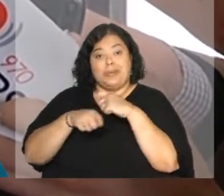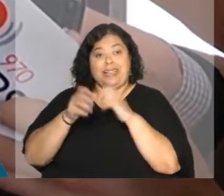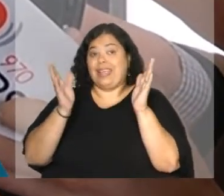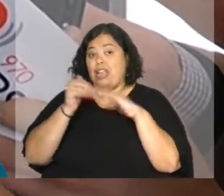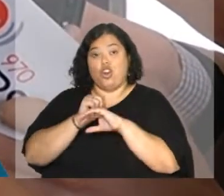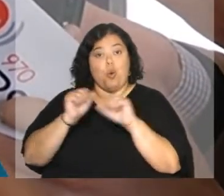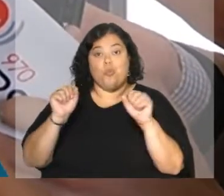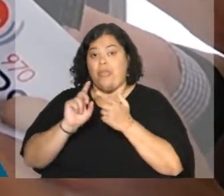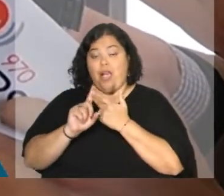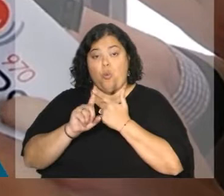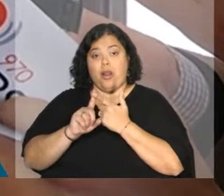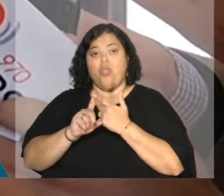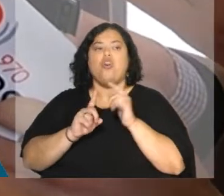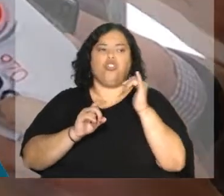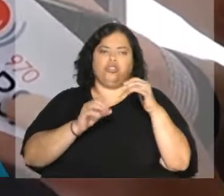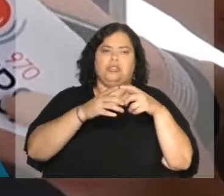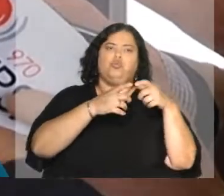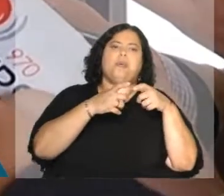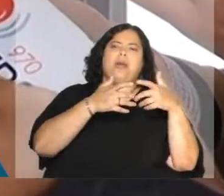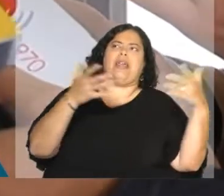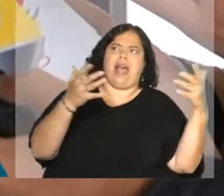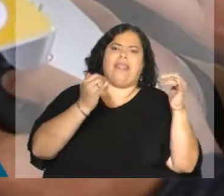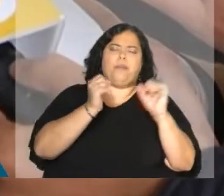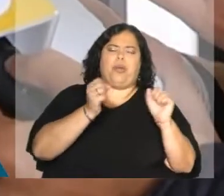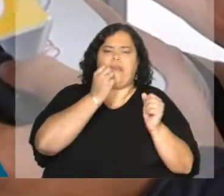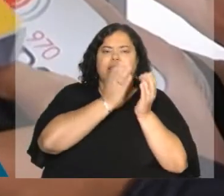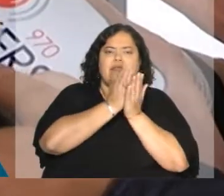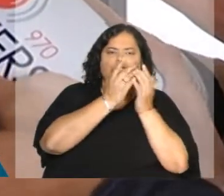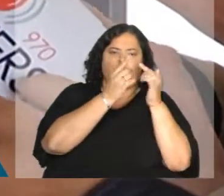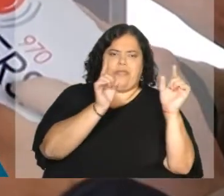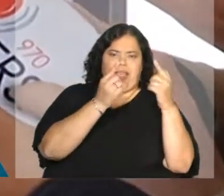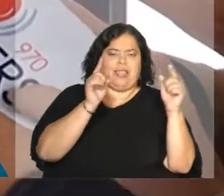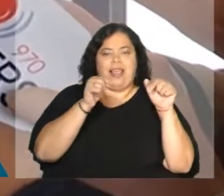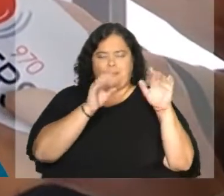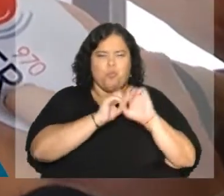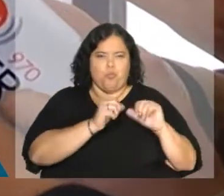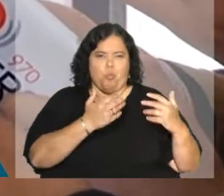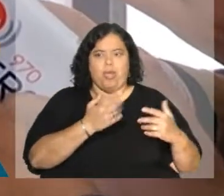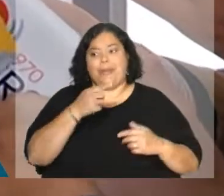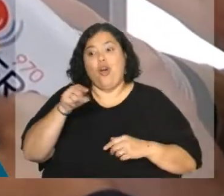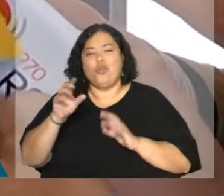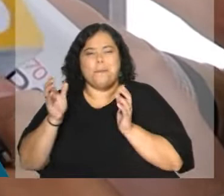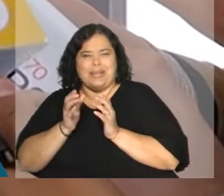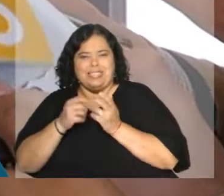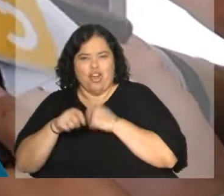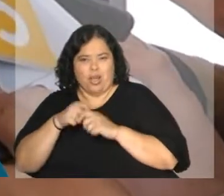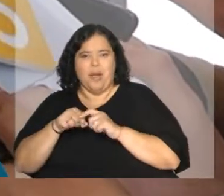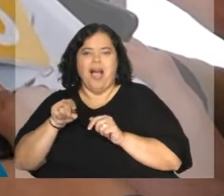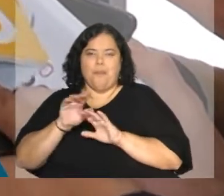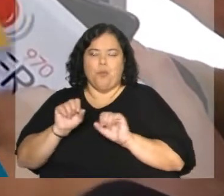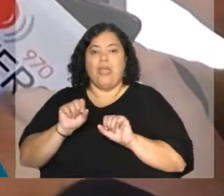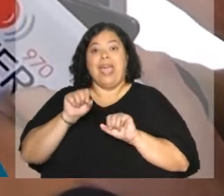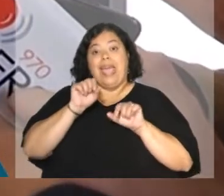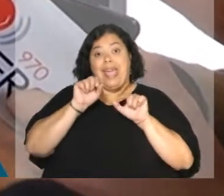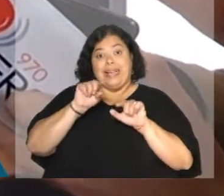que tienen otra espalda y tienen otros beneficios. En cuanto a esa parte de la propuesta del Frente Amplio, coincide totalmente